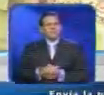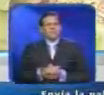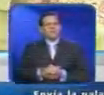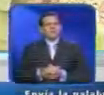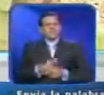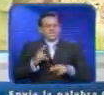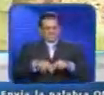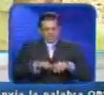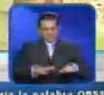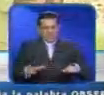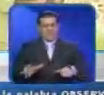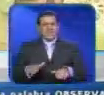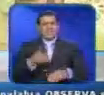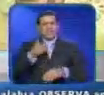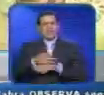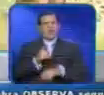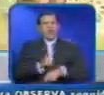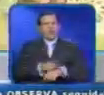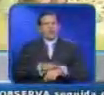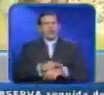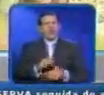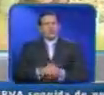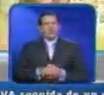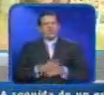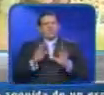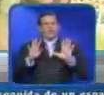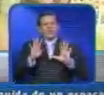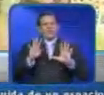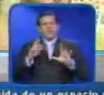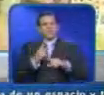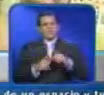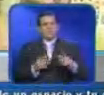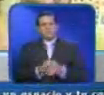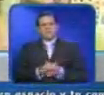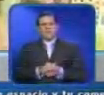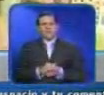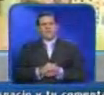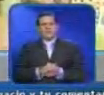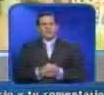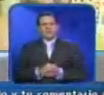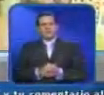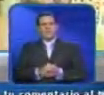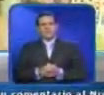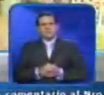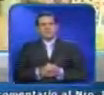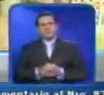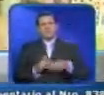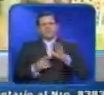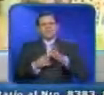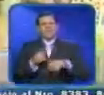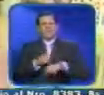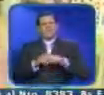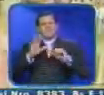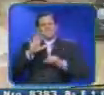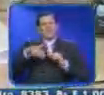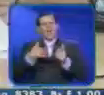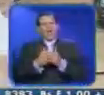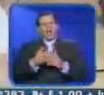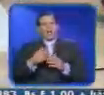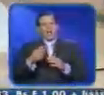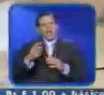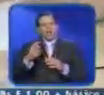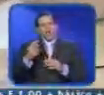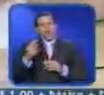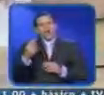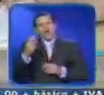niños pequeños estaban asistiendo en el horario de 9 y media a 12 de la mañana y vienen a trabajar en esa hora de 5 a 8 años. Los